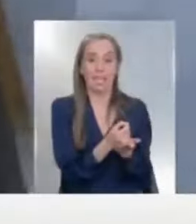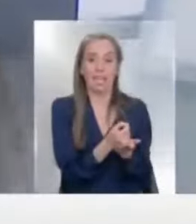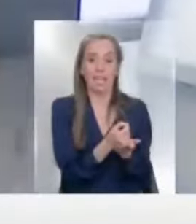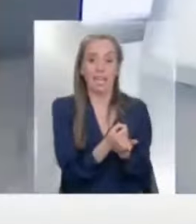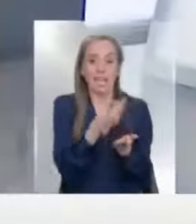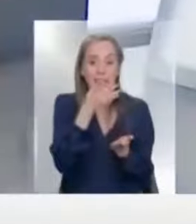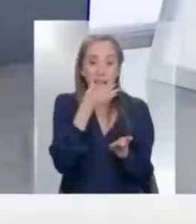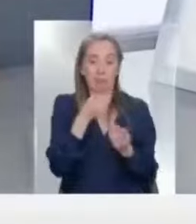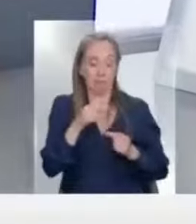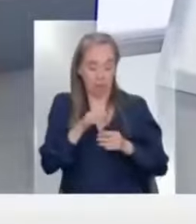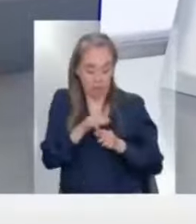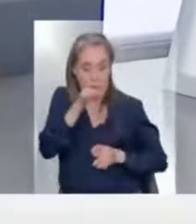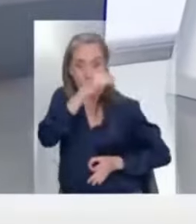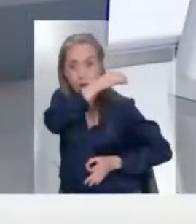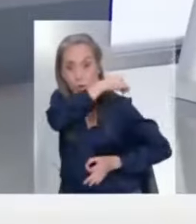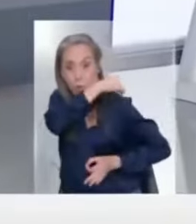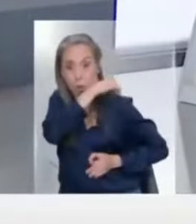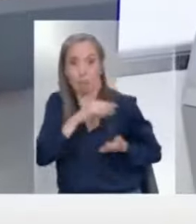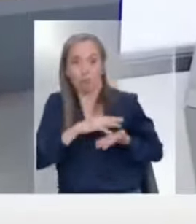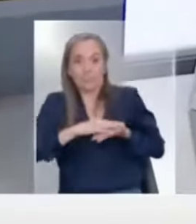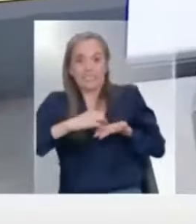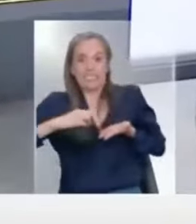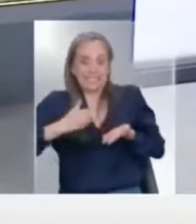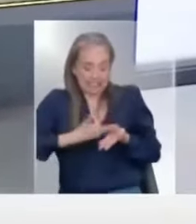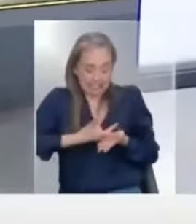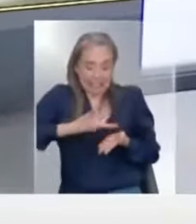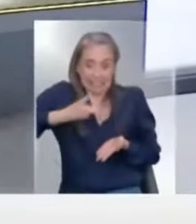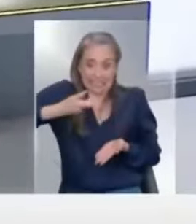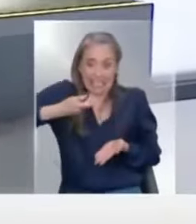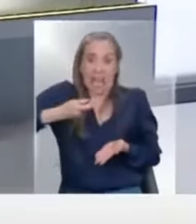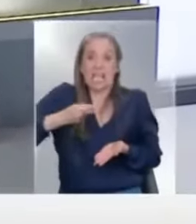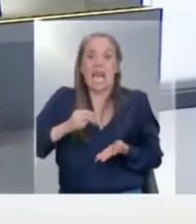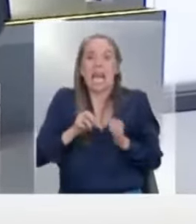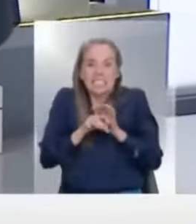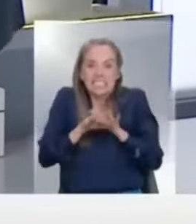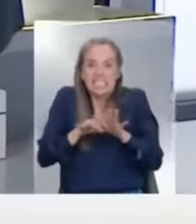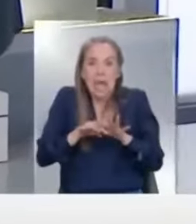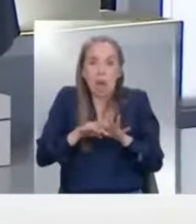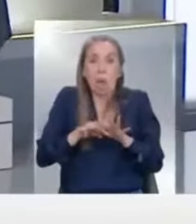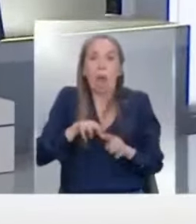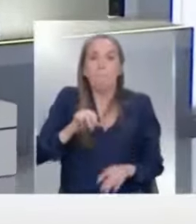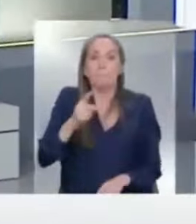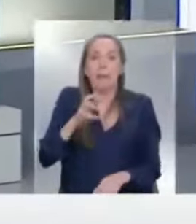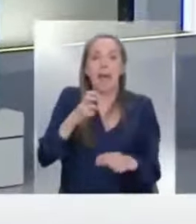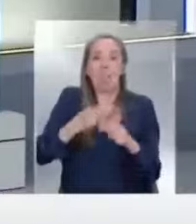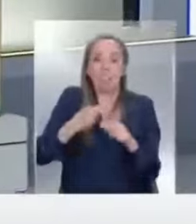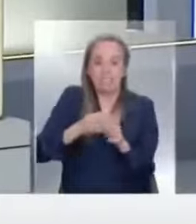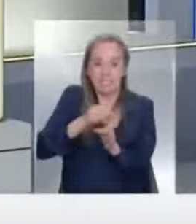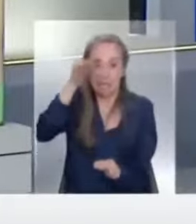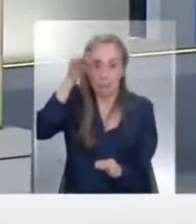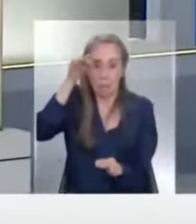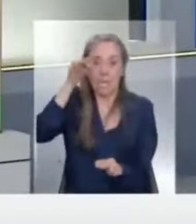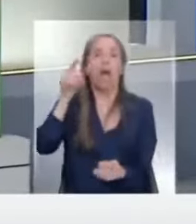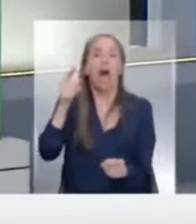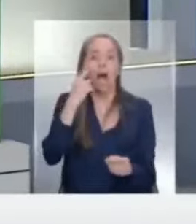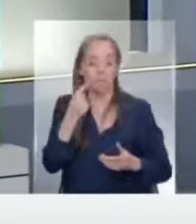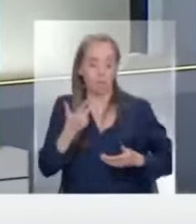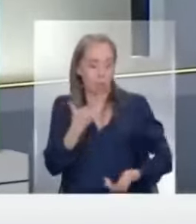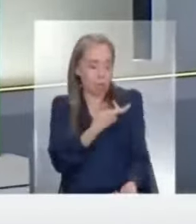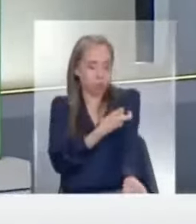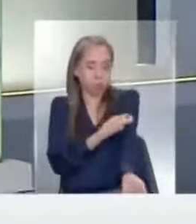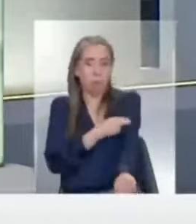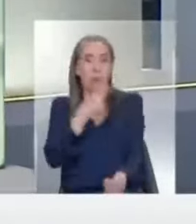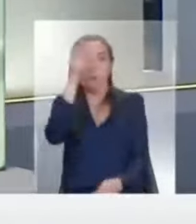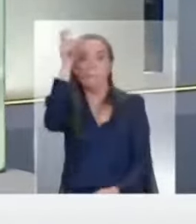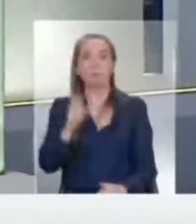con células madres que han sido reprogramadas y que han logrado que una persona no tenga que inyectarse nunca más